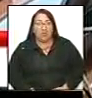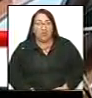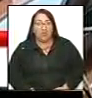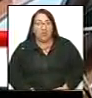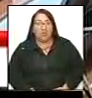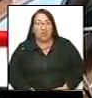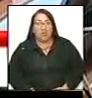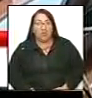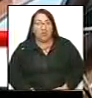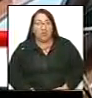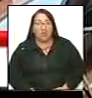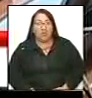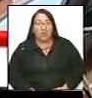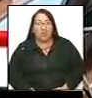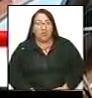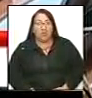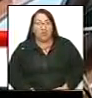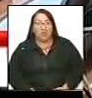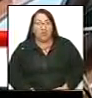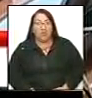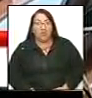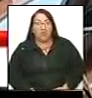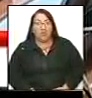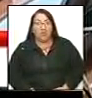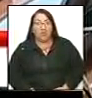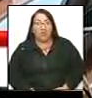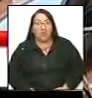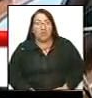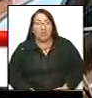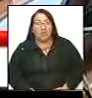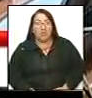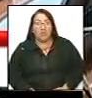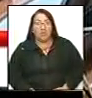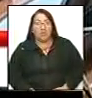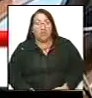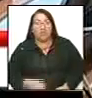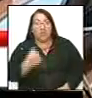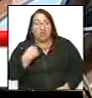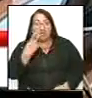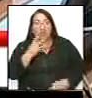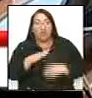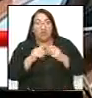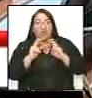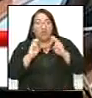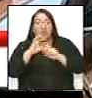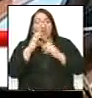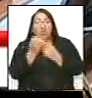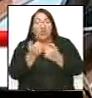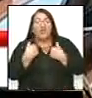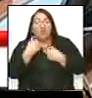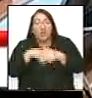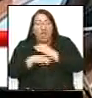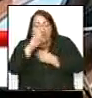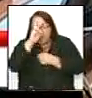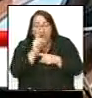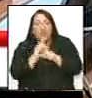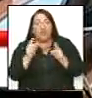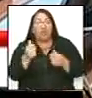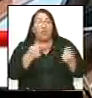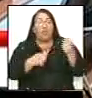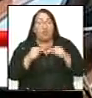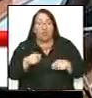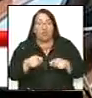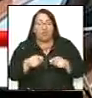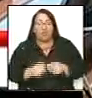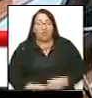financiamiento o solo a la luz de los aspectos financieros también tenemos que verlo a la luz de la cultura que tenemos en el país en el manejo eso